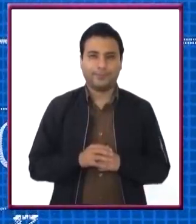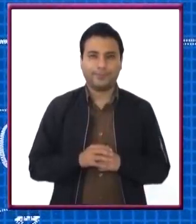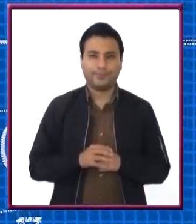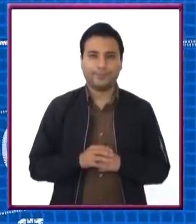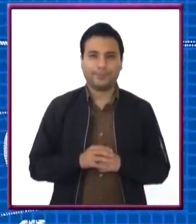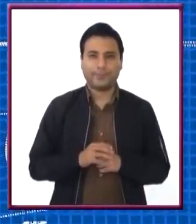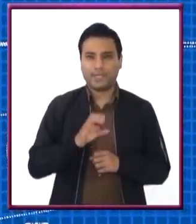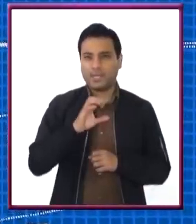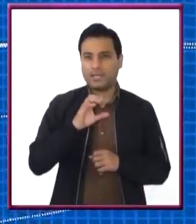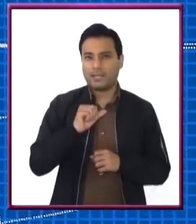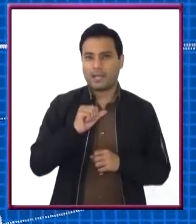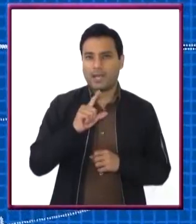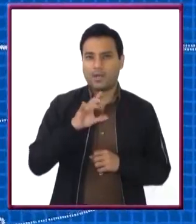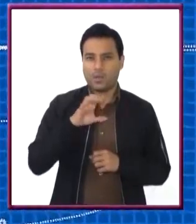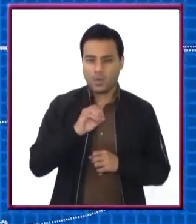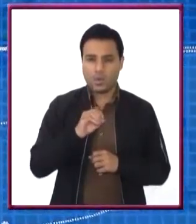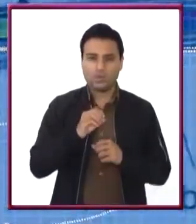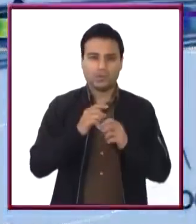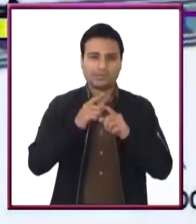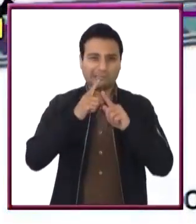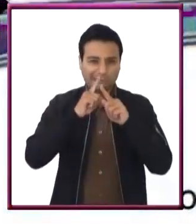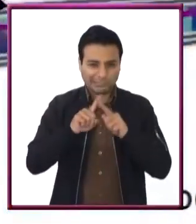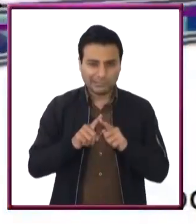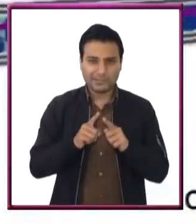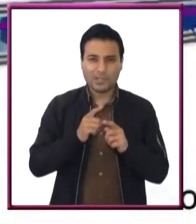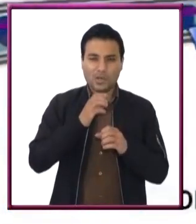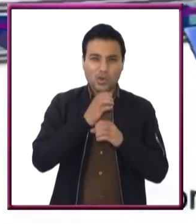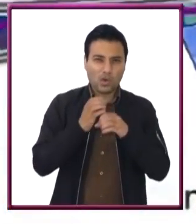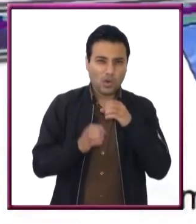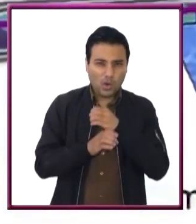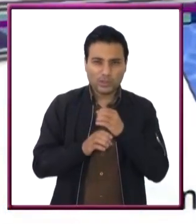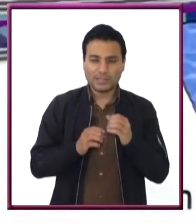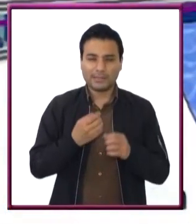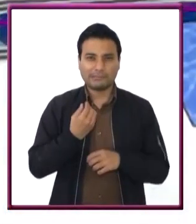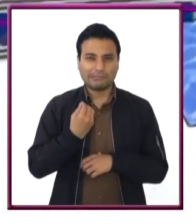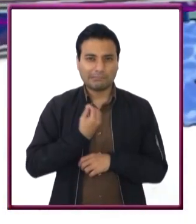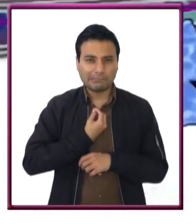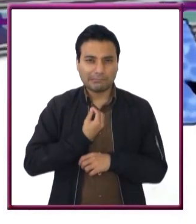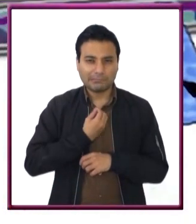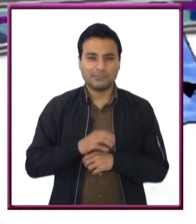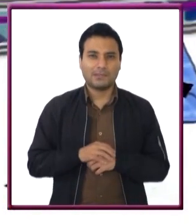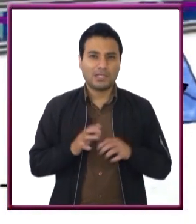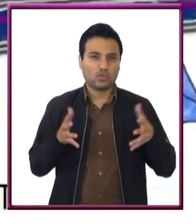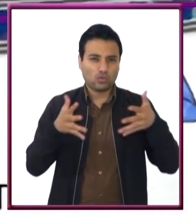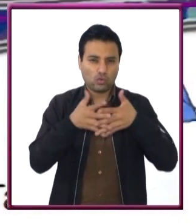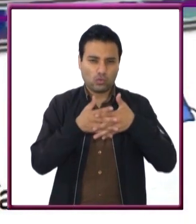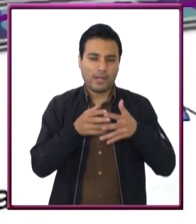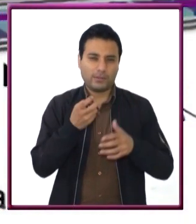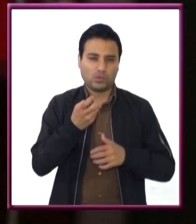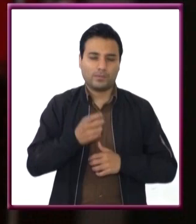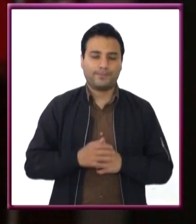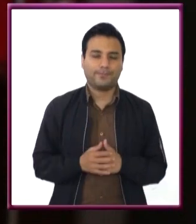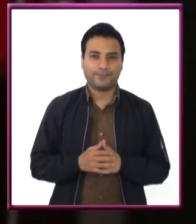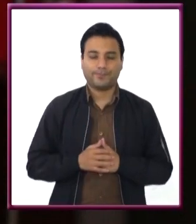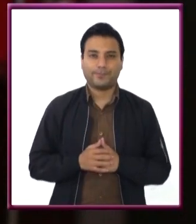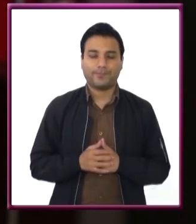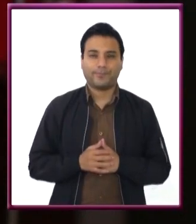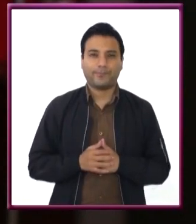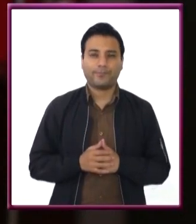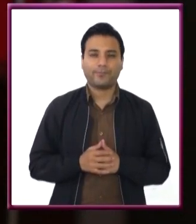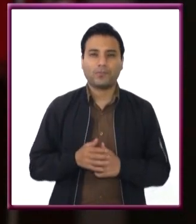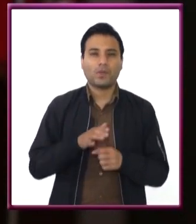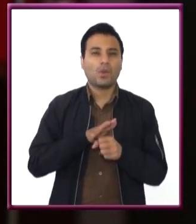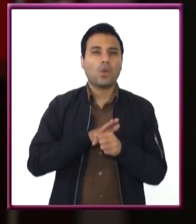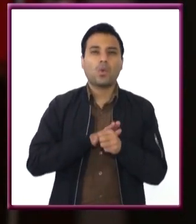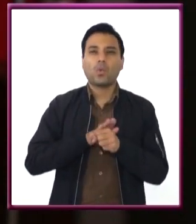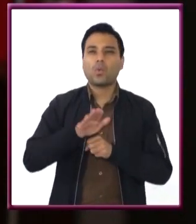es el cálculo de la resistencia de los materiales, cálculo de estructuras, básicamente es eso. ¿Cuál es el